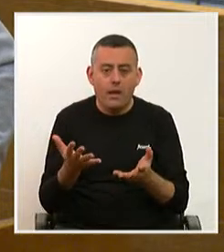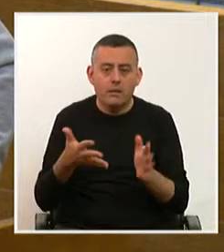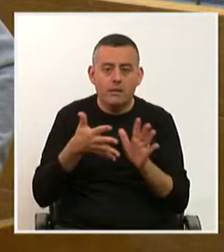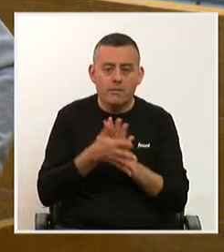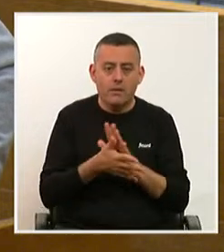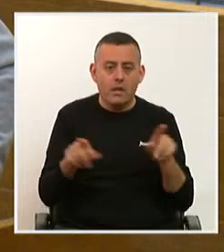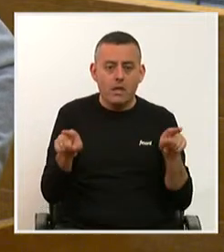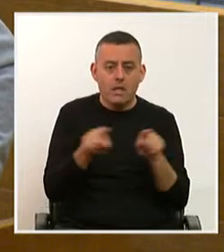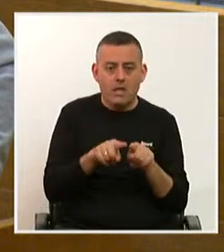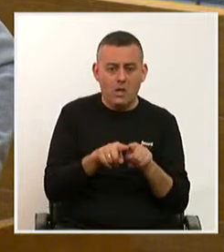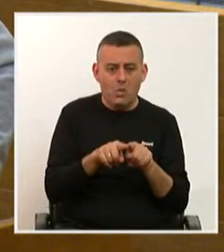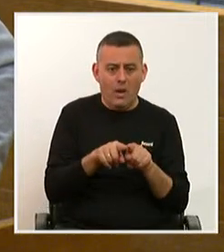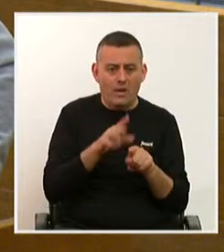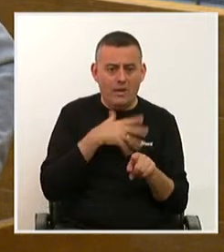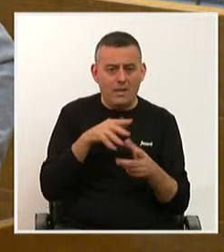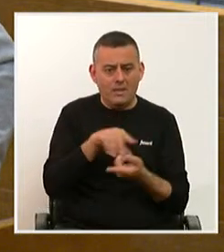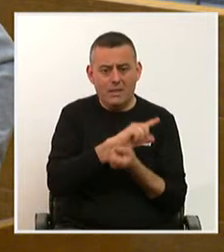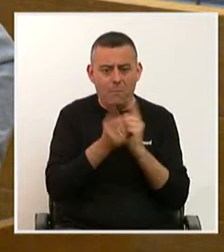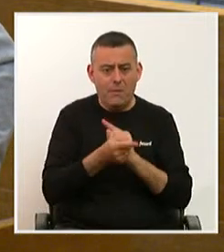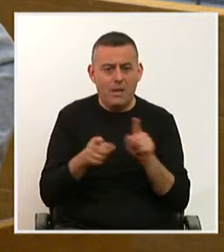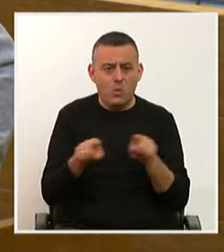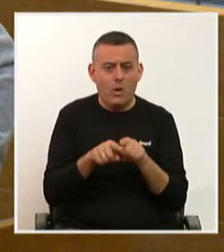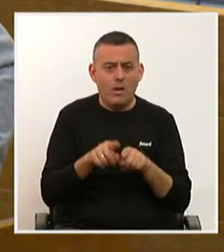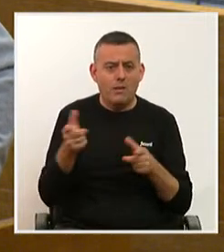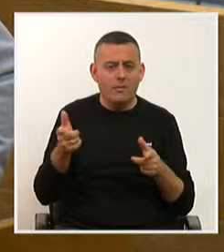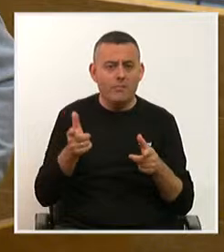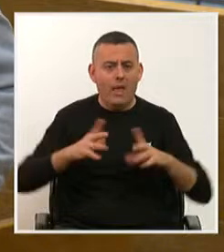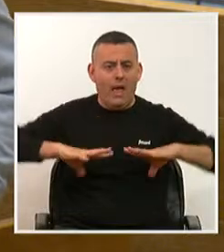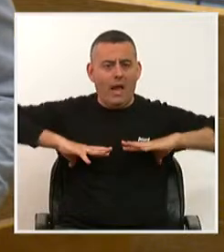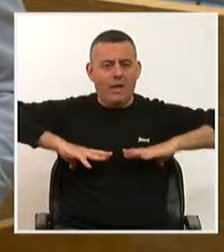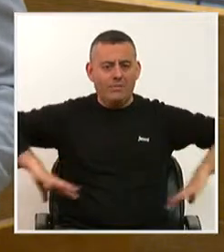ley y no elem a permetre